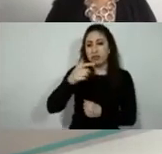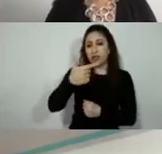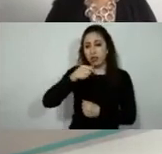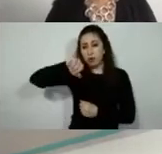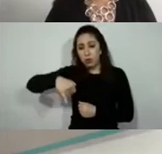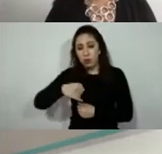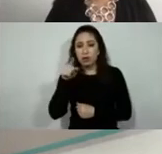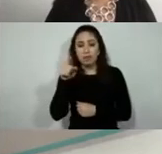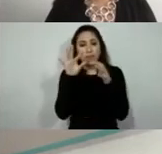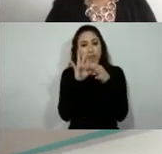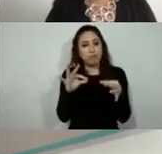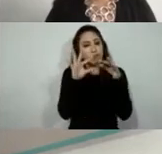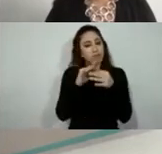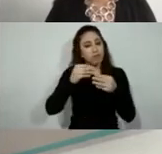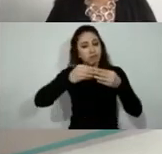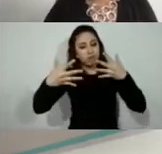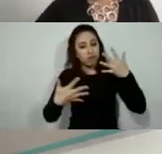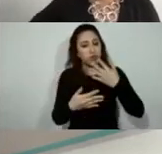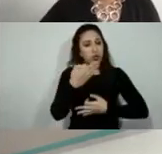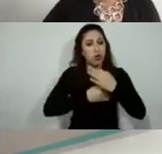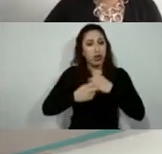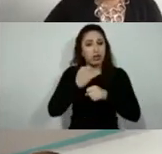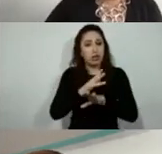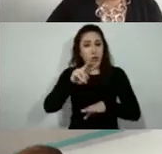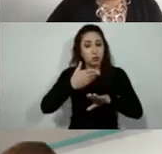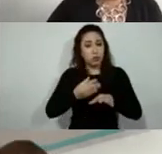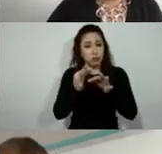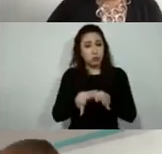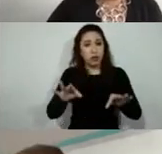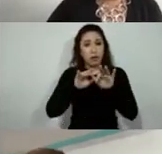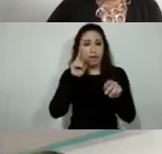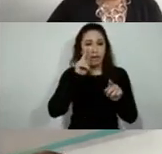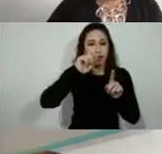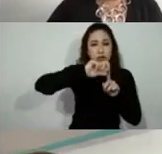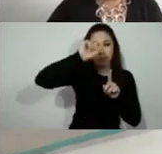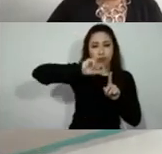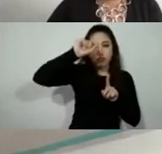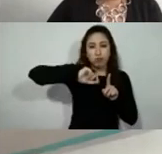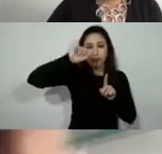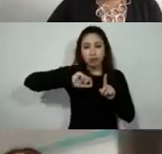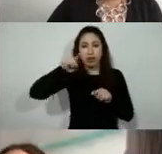Justicia. Es muy importante. Miren esta gráfica. Tasa de